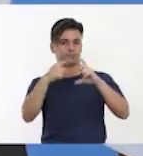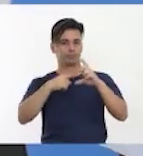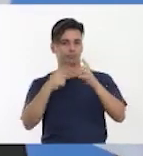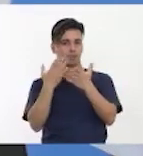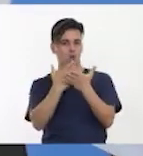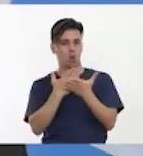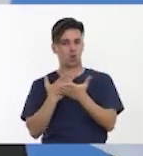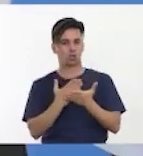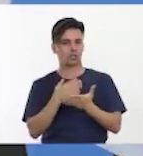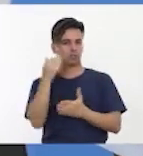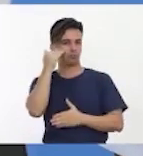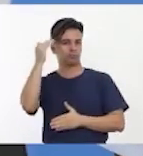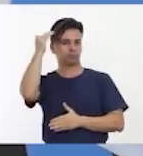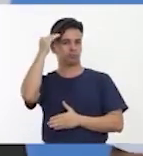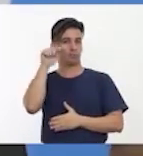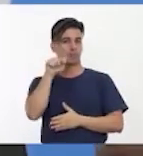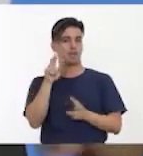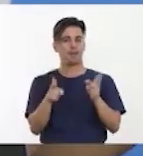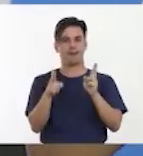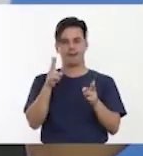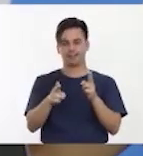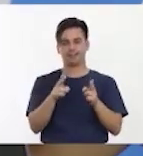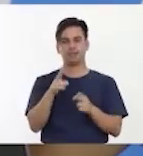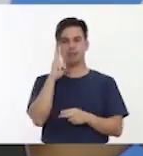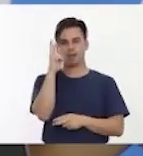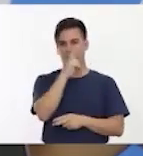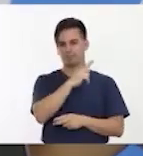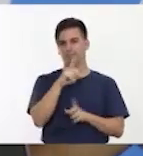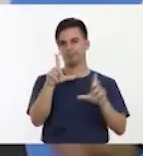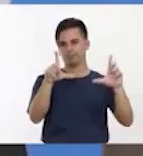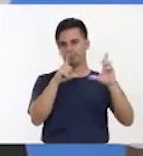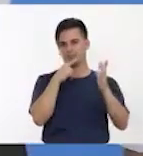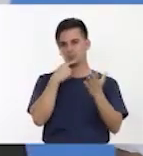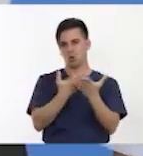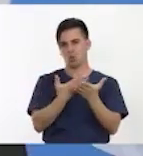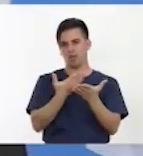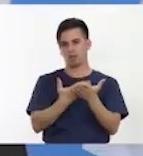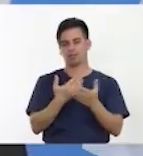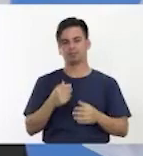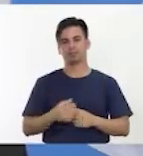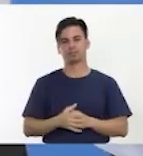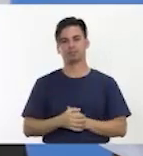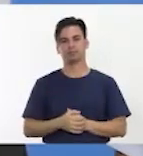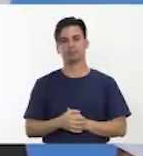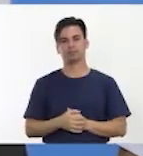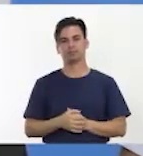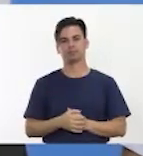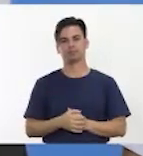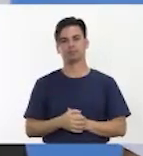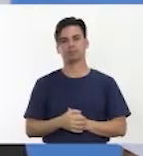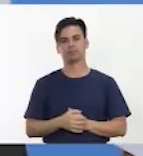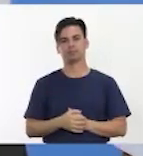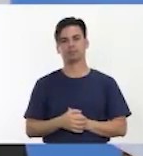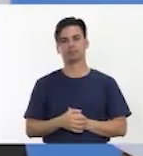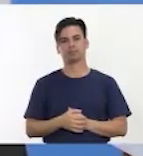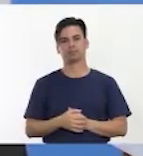a partir de las actividades que le proponemos a continuación y que están en pantalla.